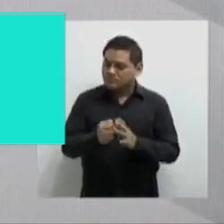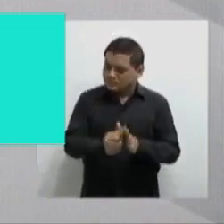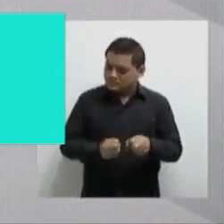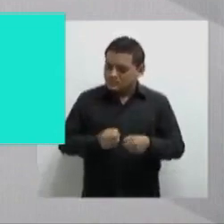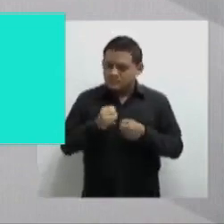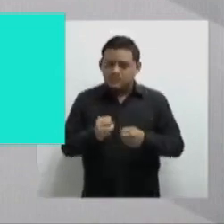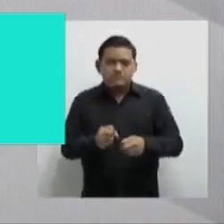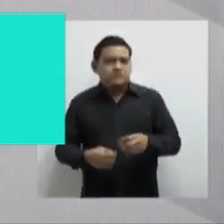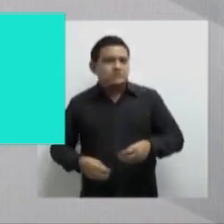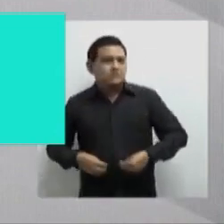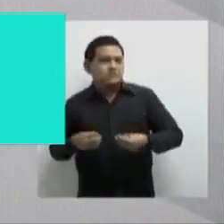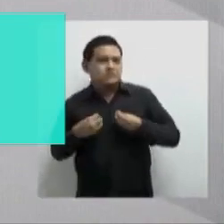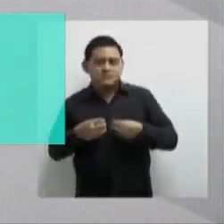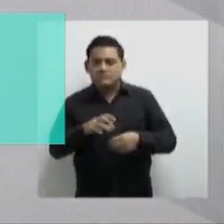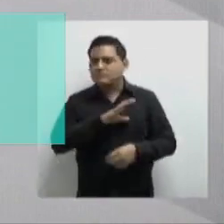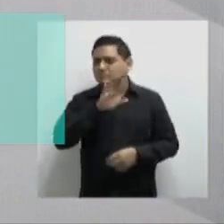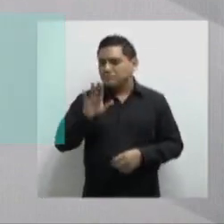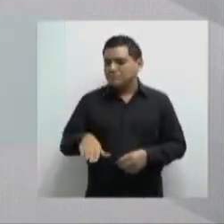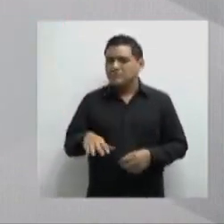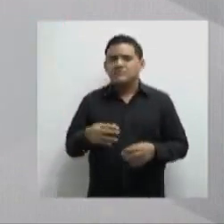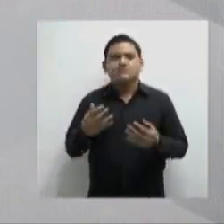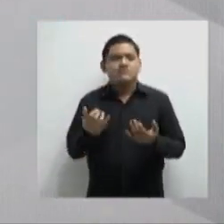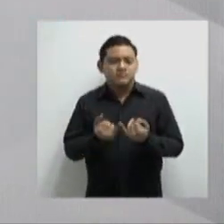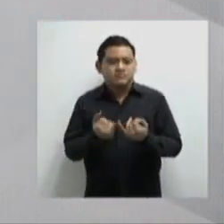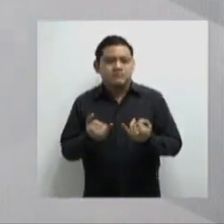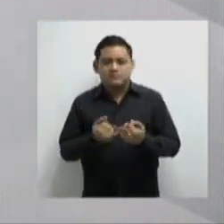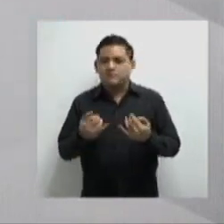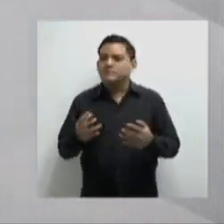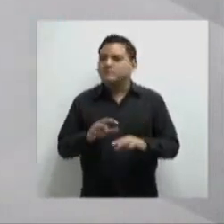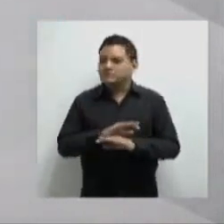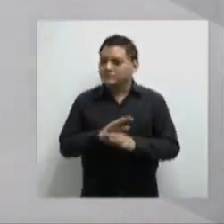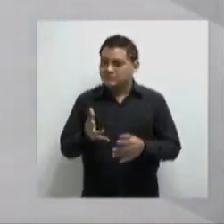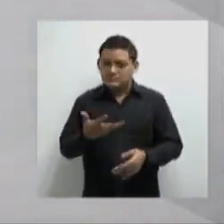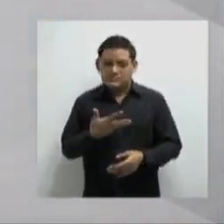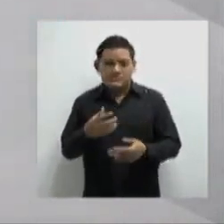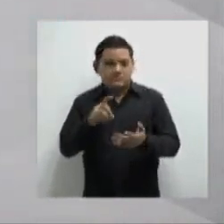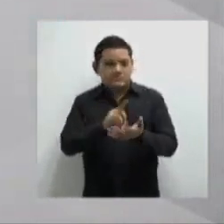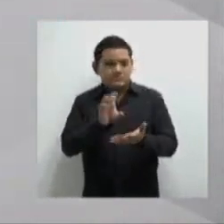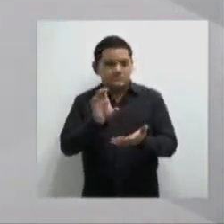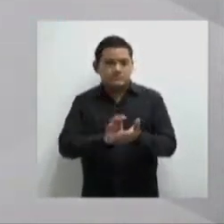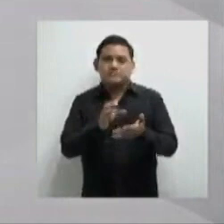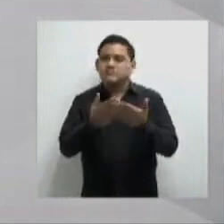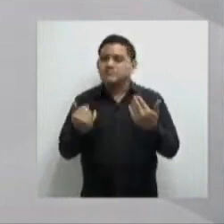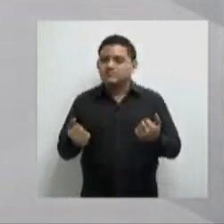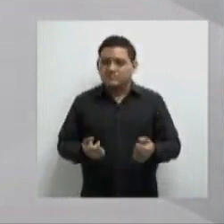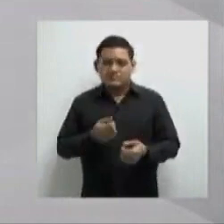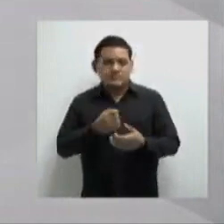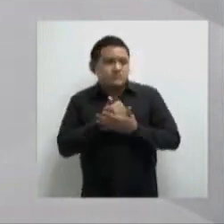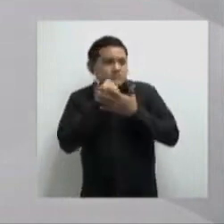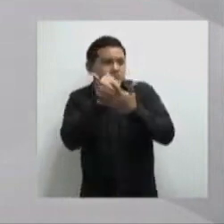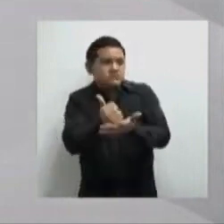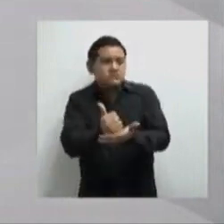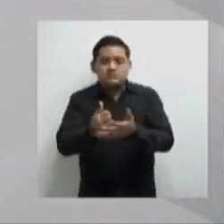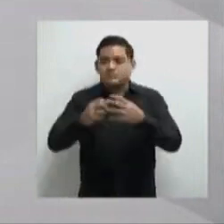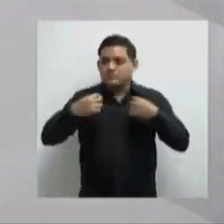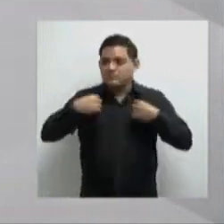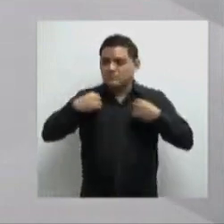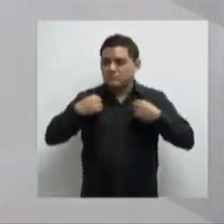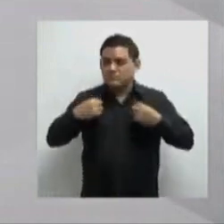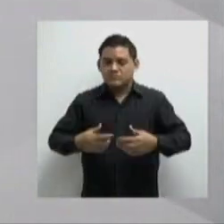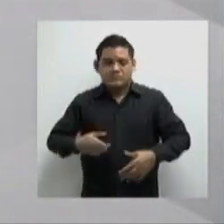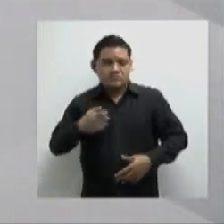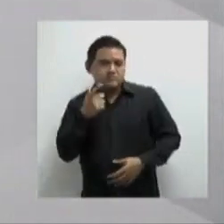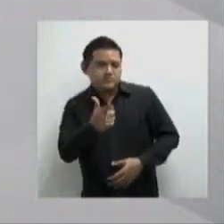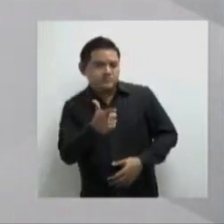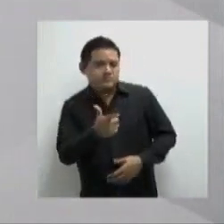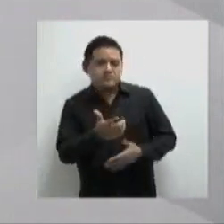quedan discapacitados. Apoyar con tecnología, armamento y equipamiento. A los burócratas en general les quiero decir